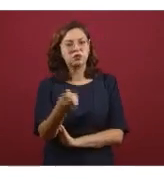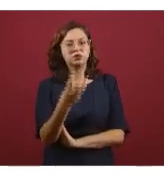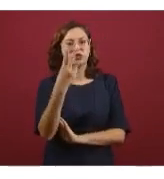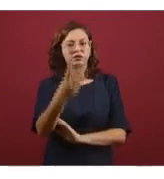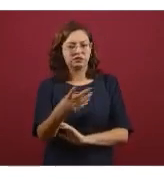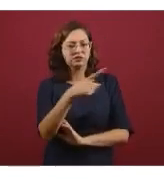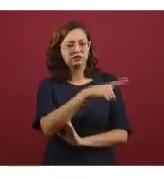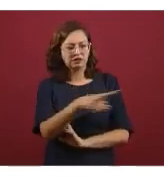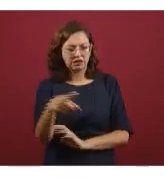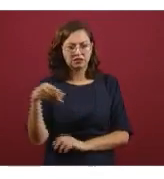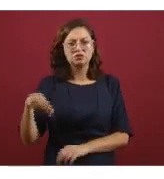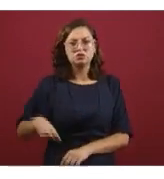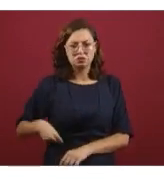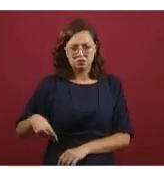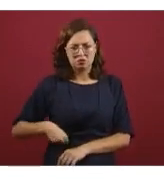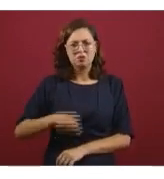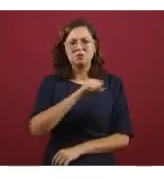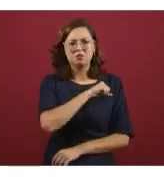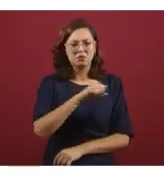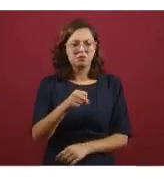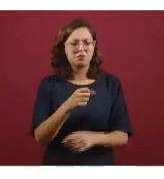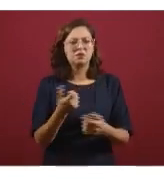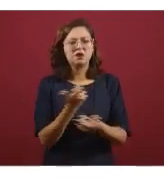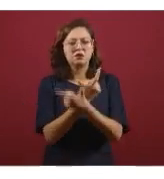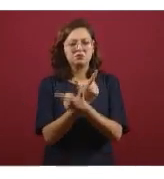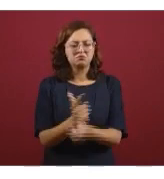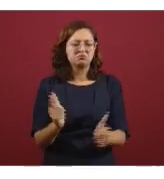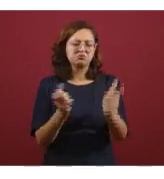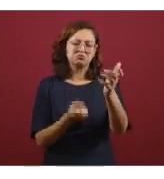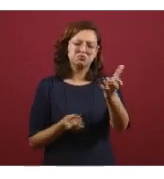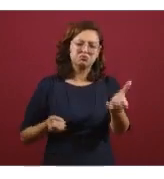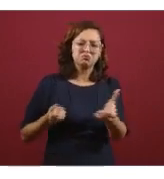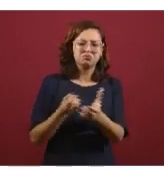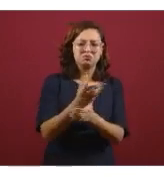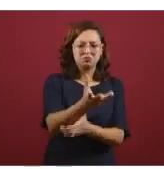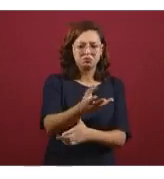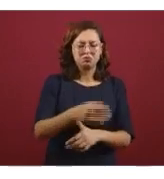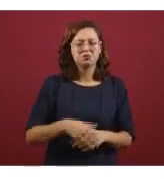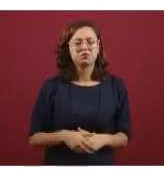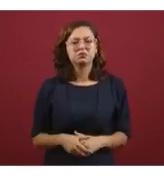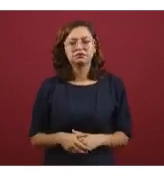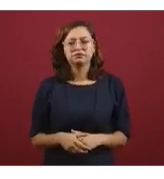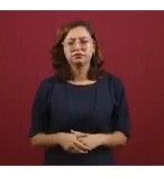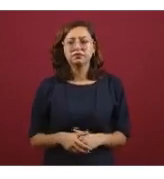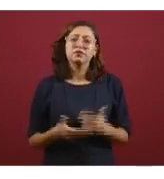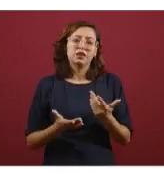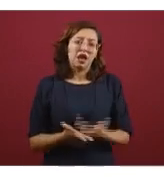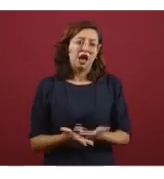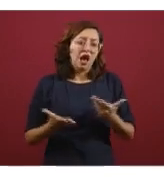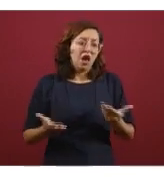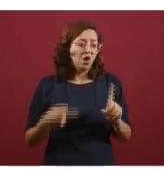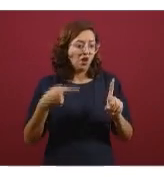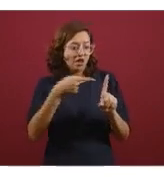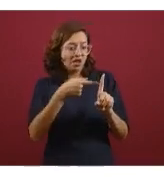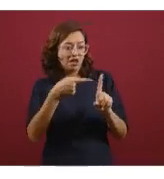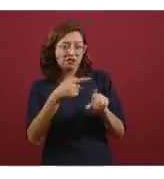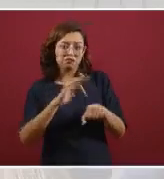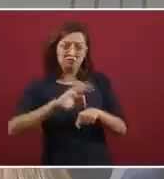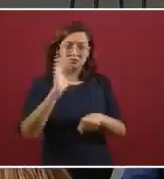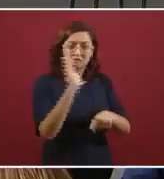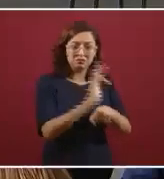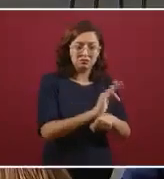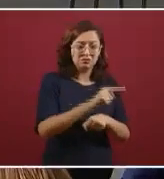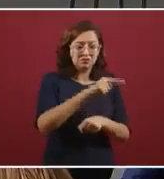53 presuntos delincuentes de los 142 detenidos y ahora con el precedente de la